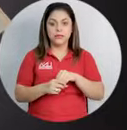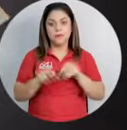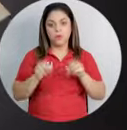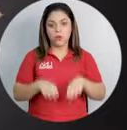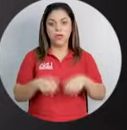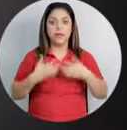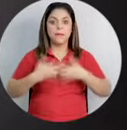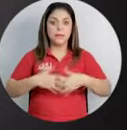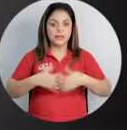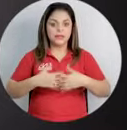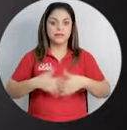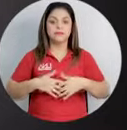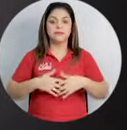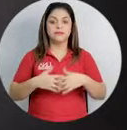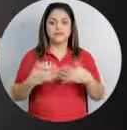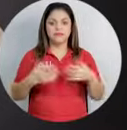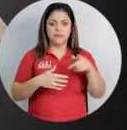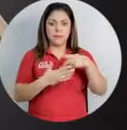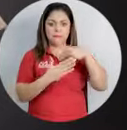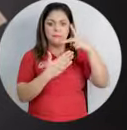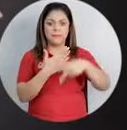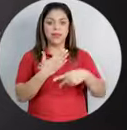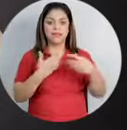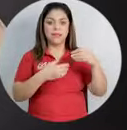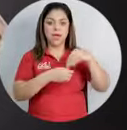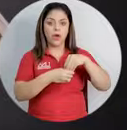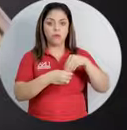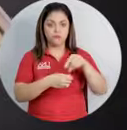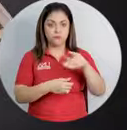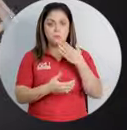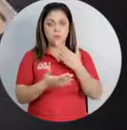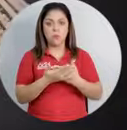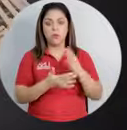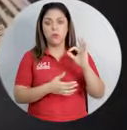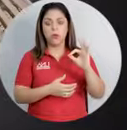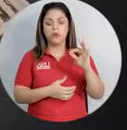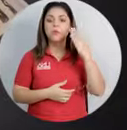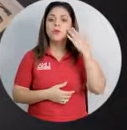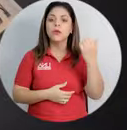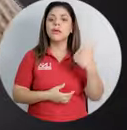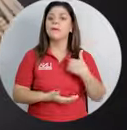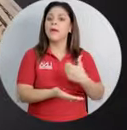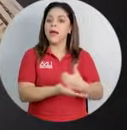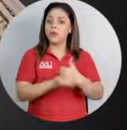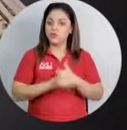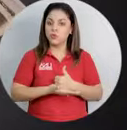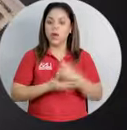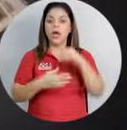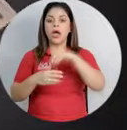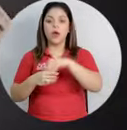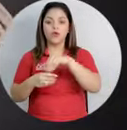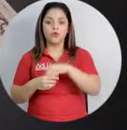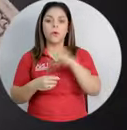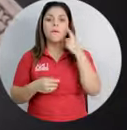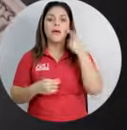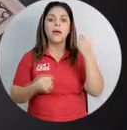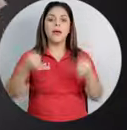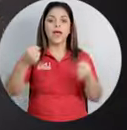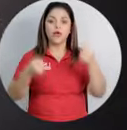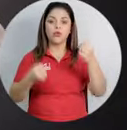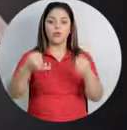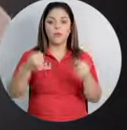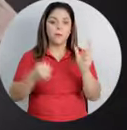las empresas, todos esos planes de ahorro son una maravilla. ¿Por qué? Porque me van a ayudar a que ahorro para el marchamo, que